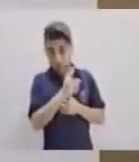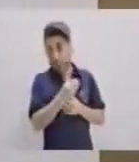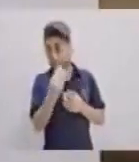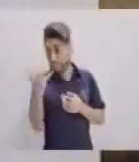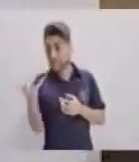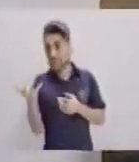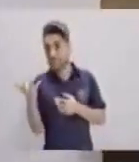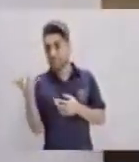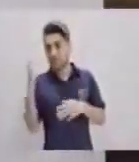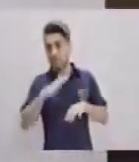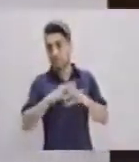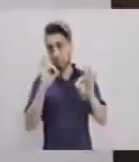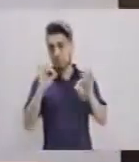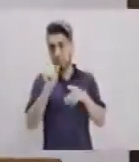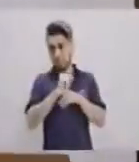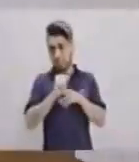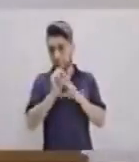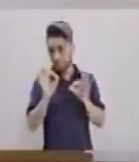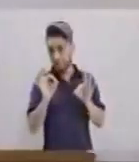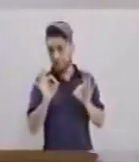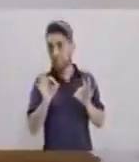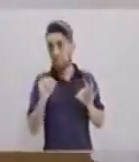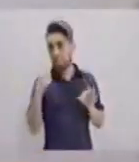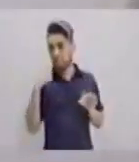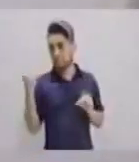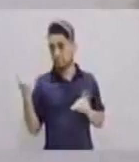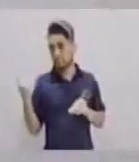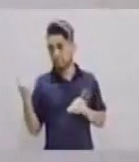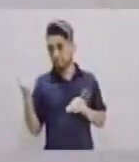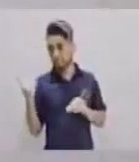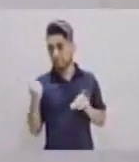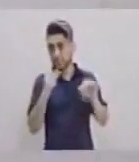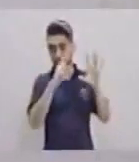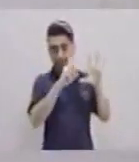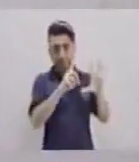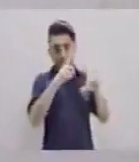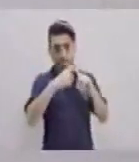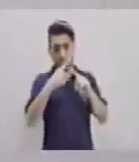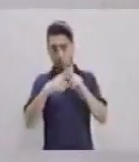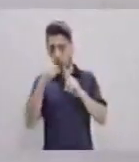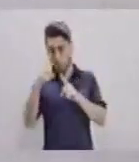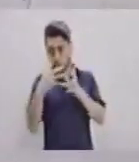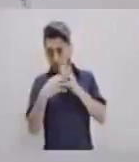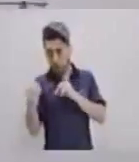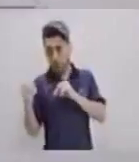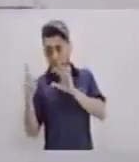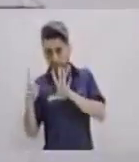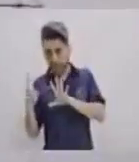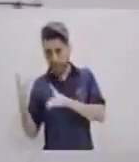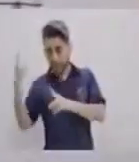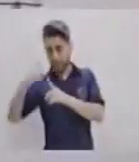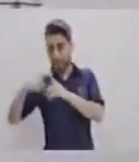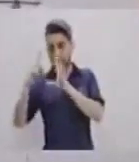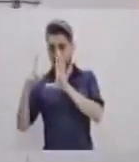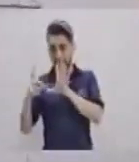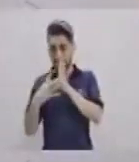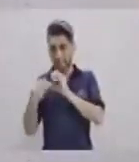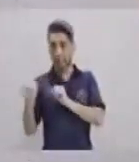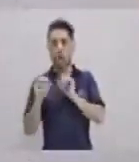hacerlo, digamos, más práctico. Uh-huh. Y tendría 6 por 1, 6 más